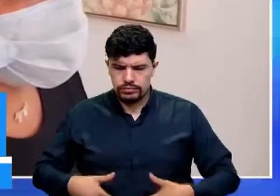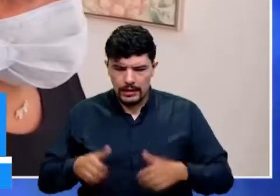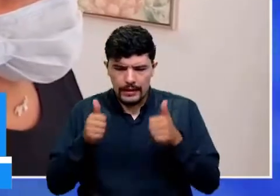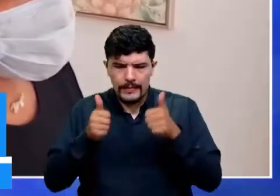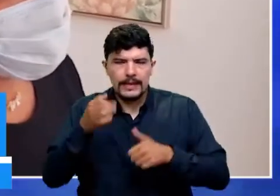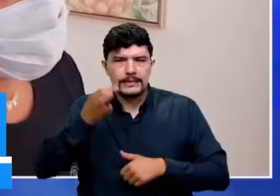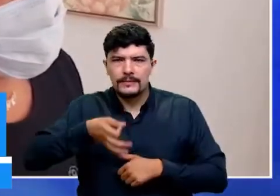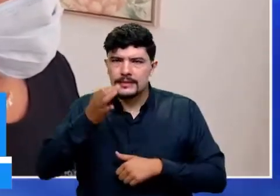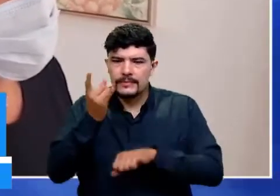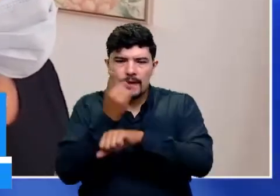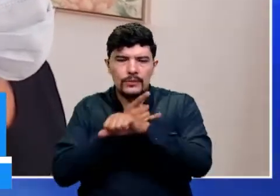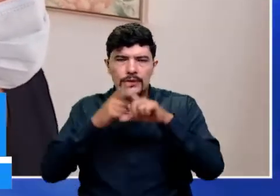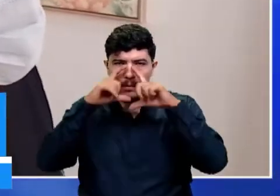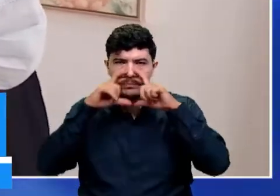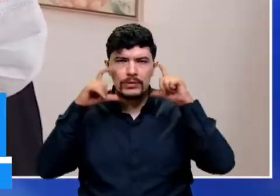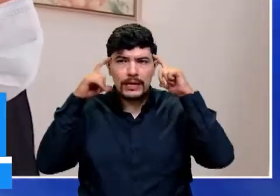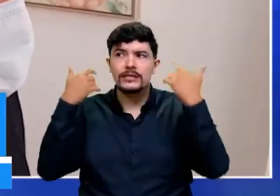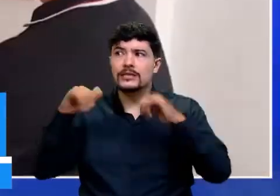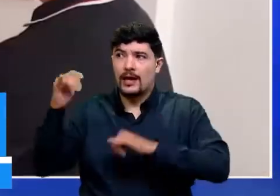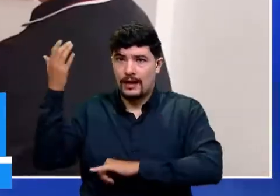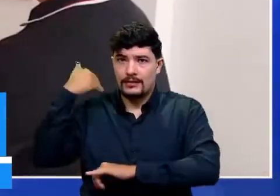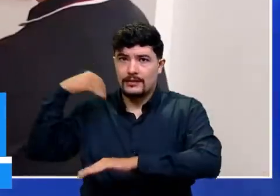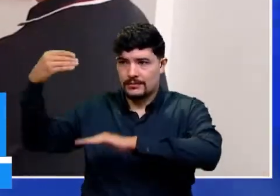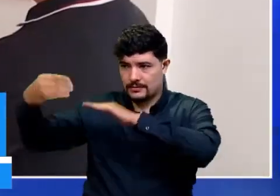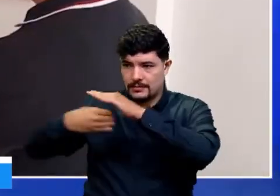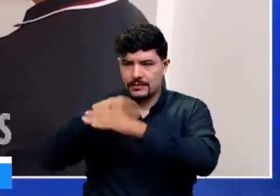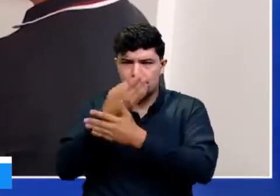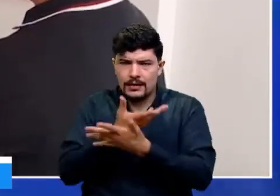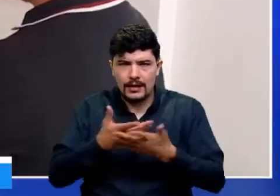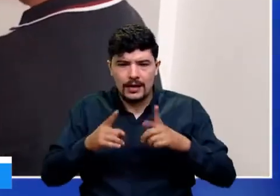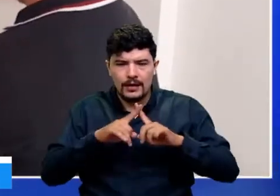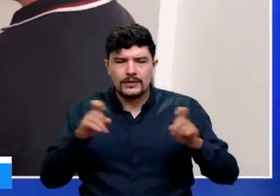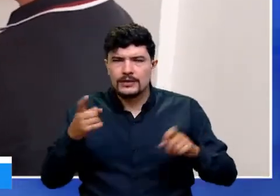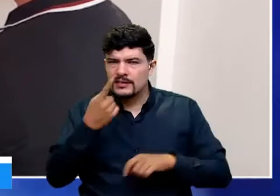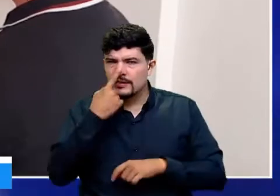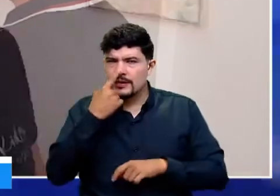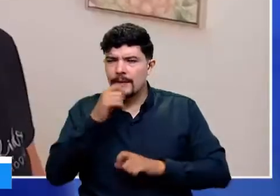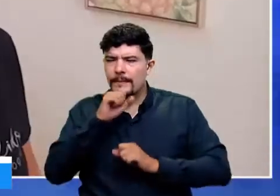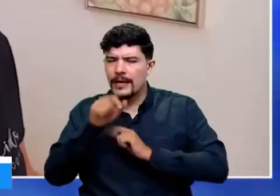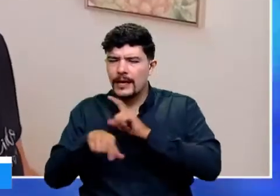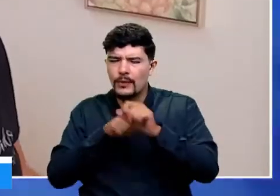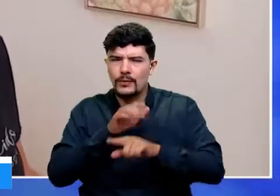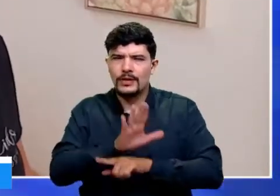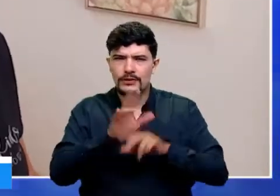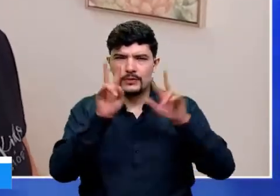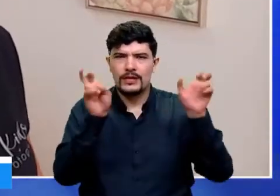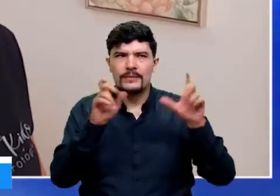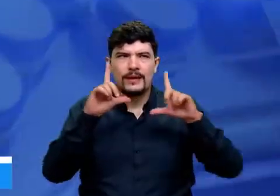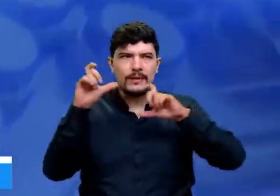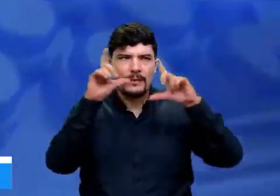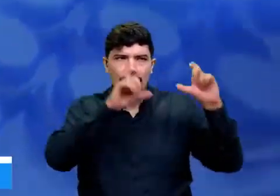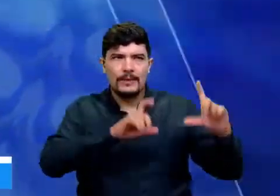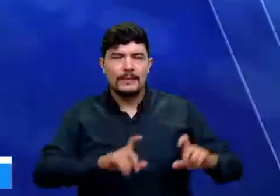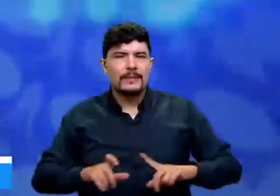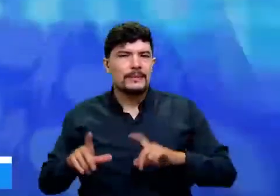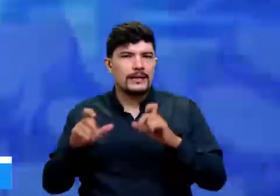su tapaboca, y ya había ingresado también al local a preguntar por cosas del tema de fotografía.